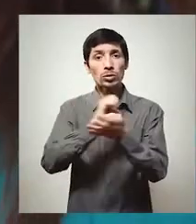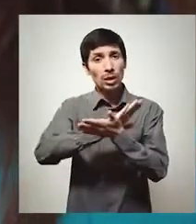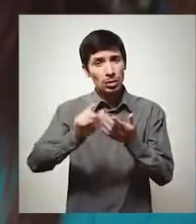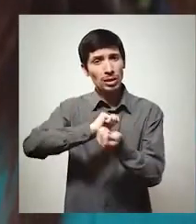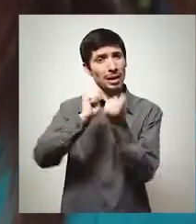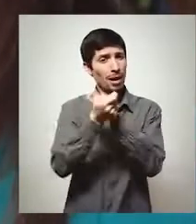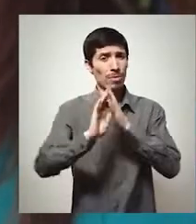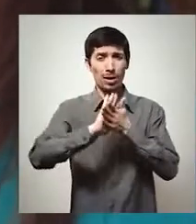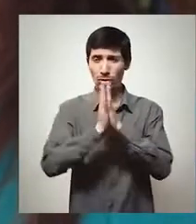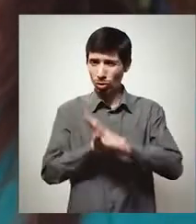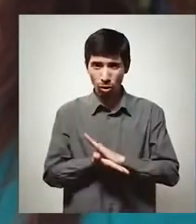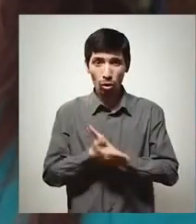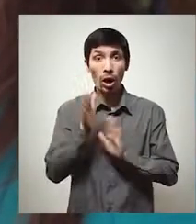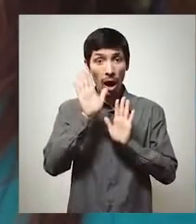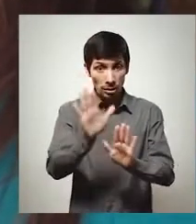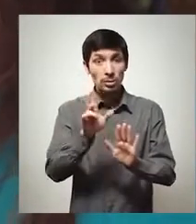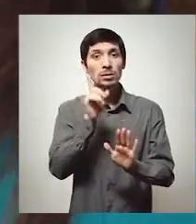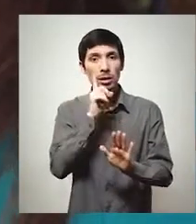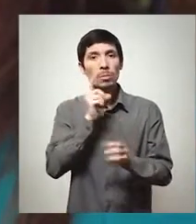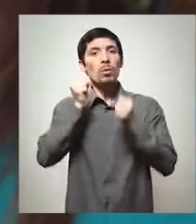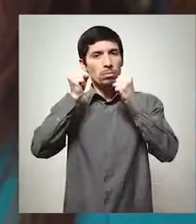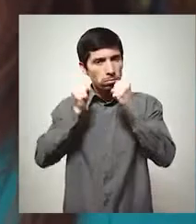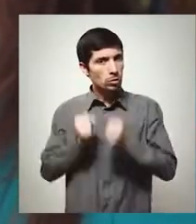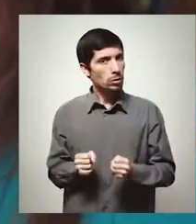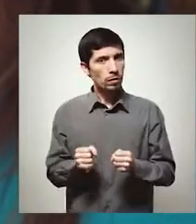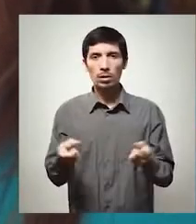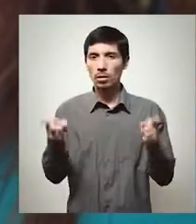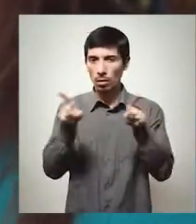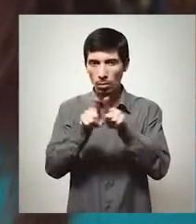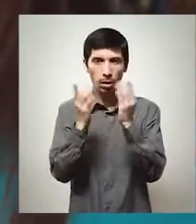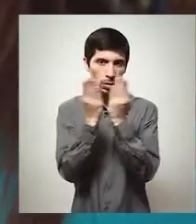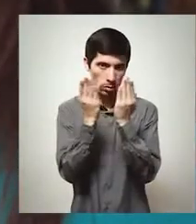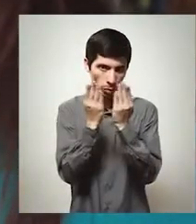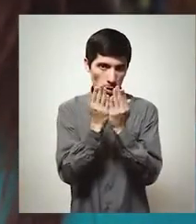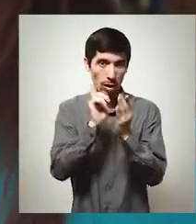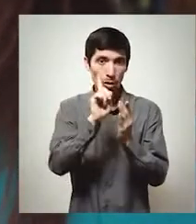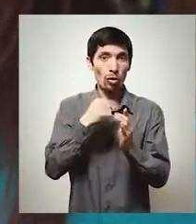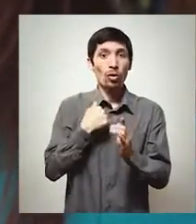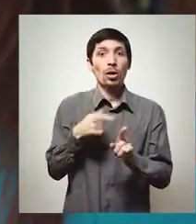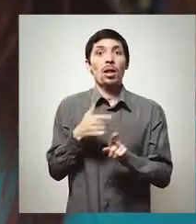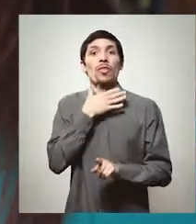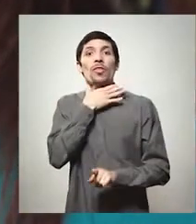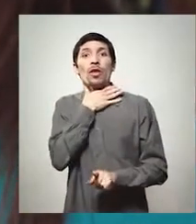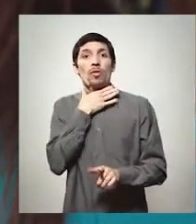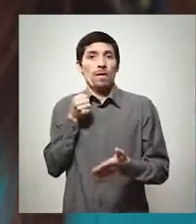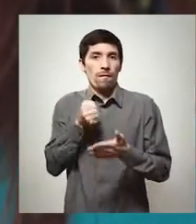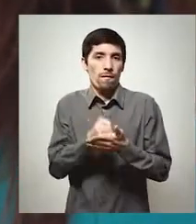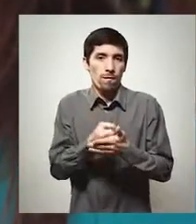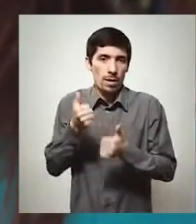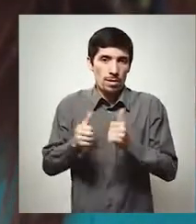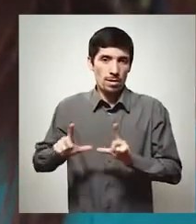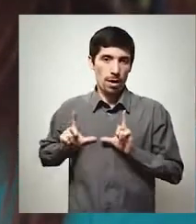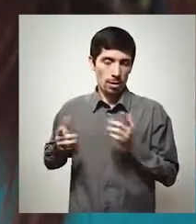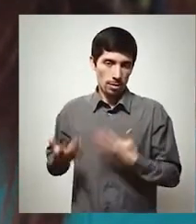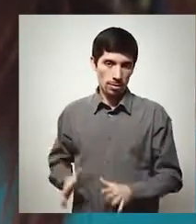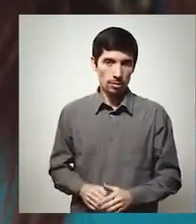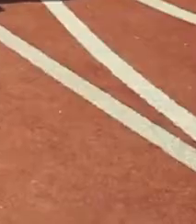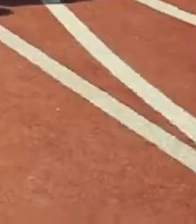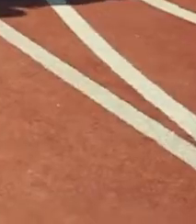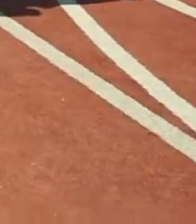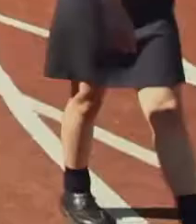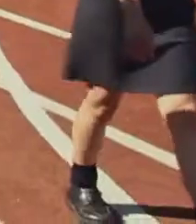Una educación gratuita cambiaría todo, porque así tendríamos todas posibilidades de estudiar y no quedaríamos con deuda al terminar la